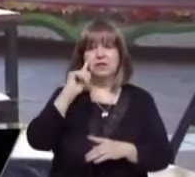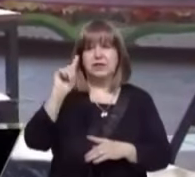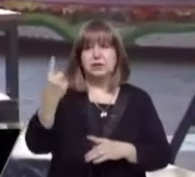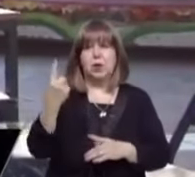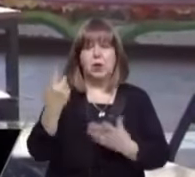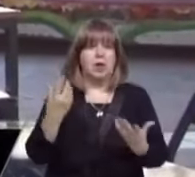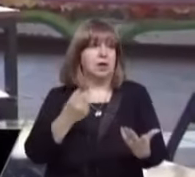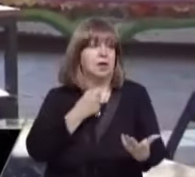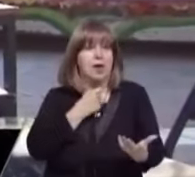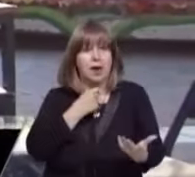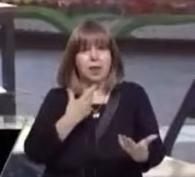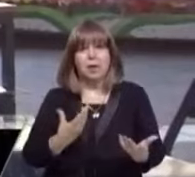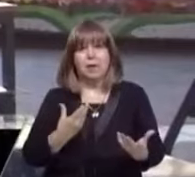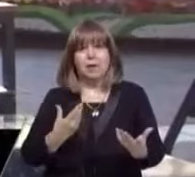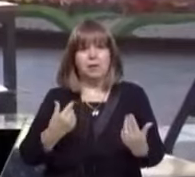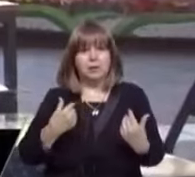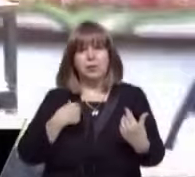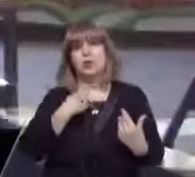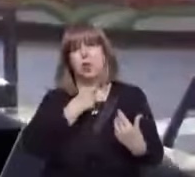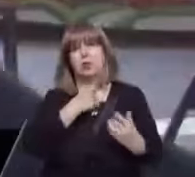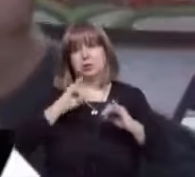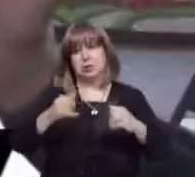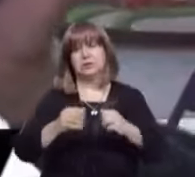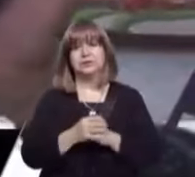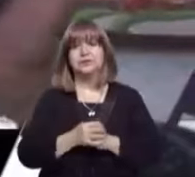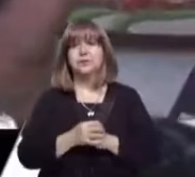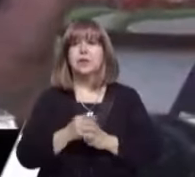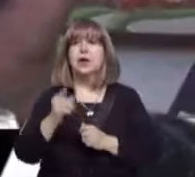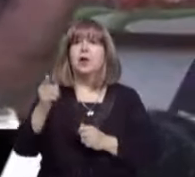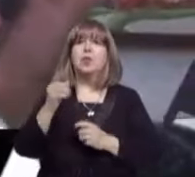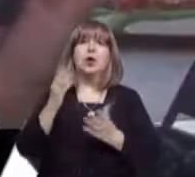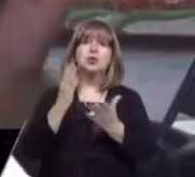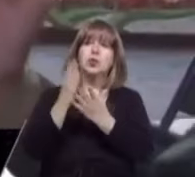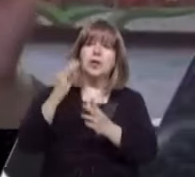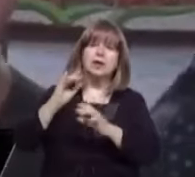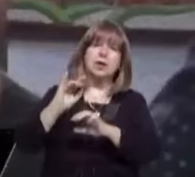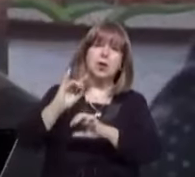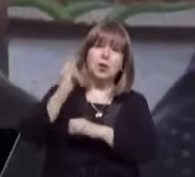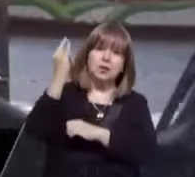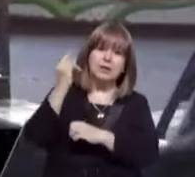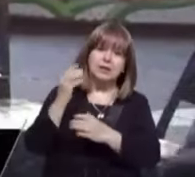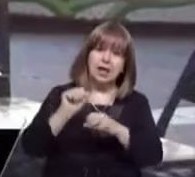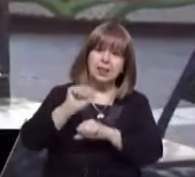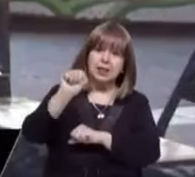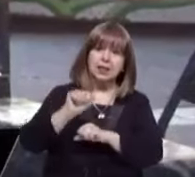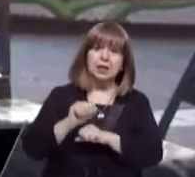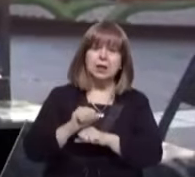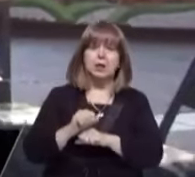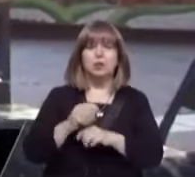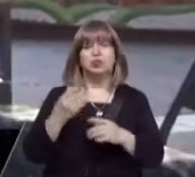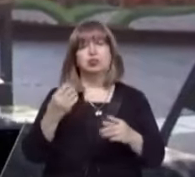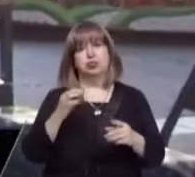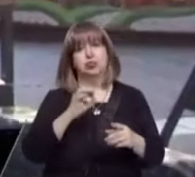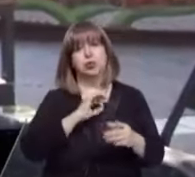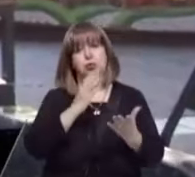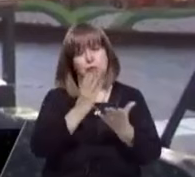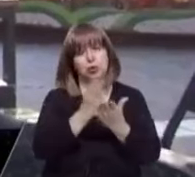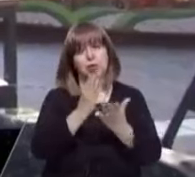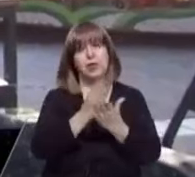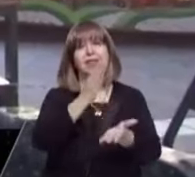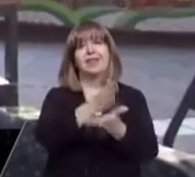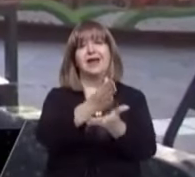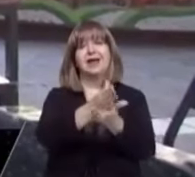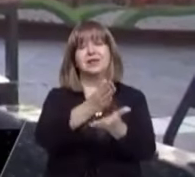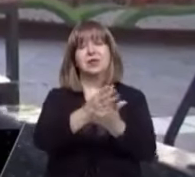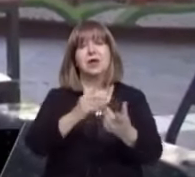comprarme mis cosas para irme a vivir sola. ¿Estudiar una carrera universitaria no estuvo en tus planes en un principio? Estudié muchos años. Estudié Derecho y